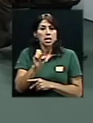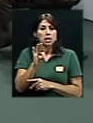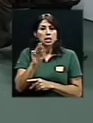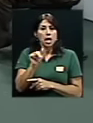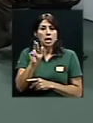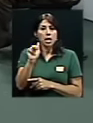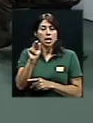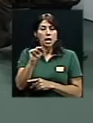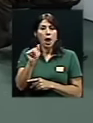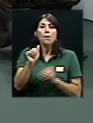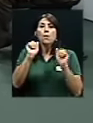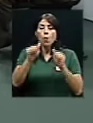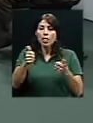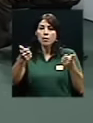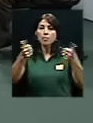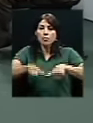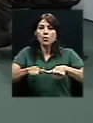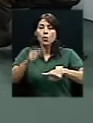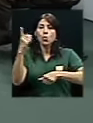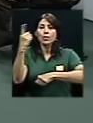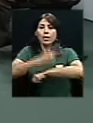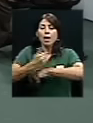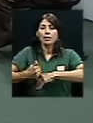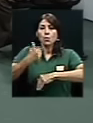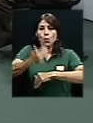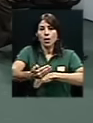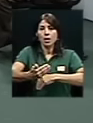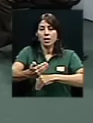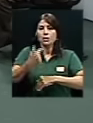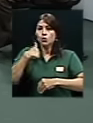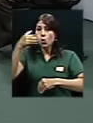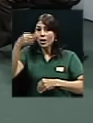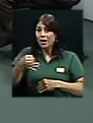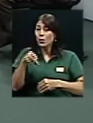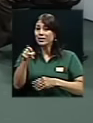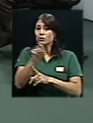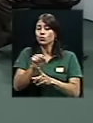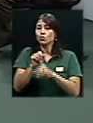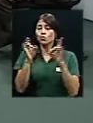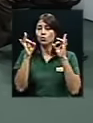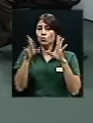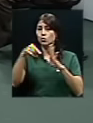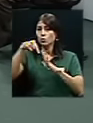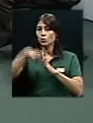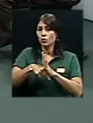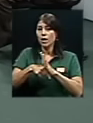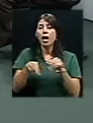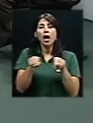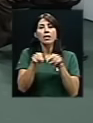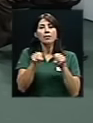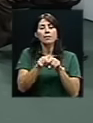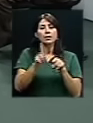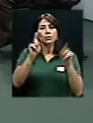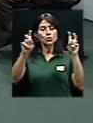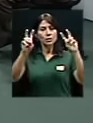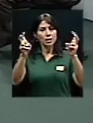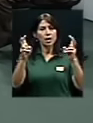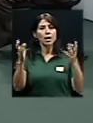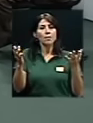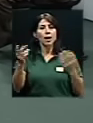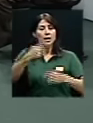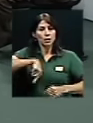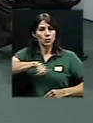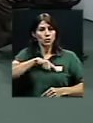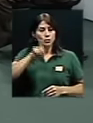está planteado el proyecto de ley. Me parece que es sumamente grave y además de eso, hay un tema que también tenemos